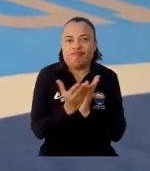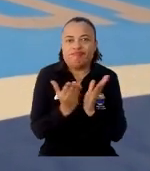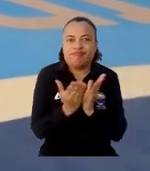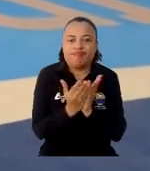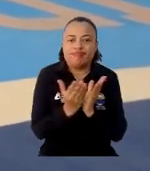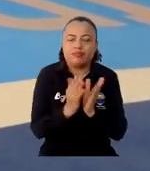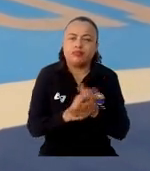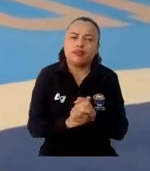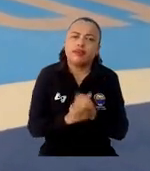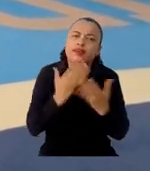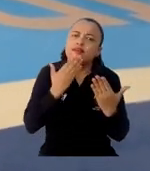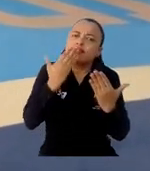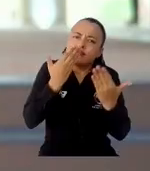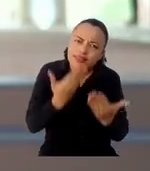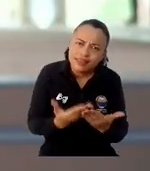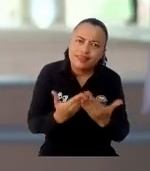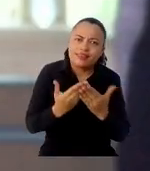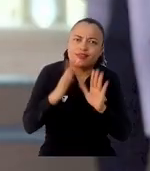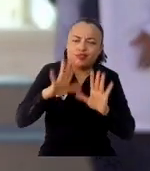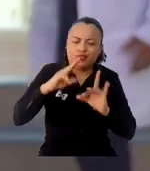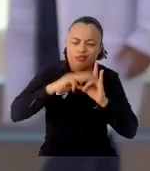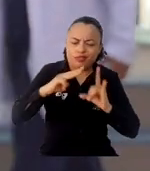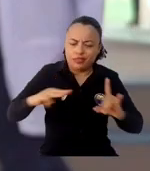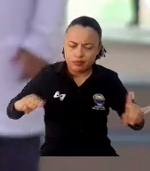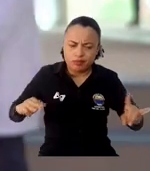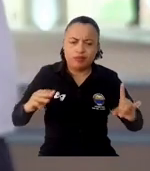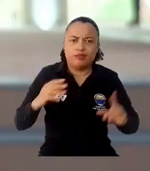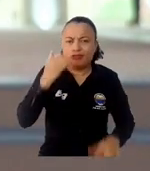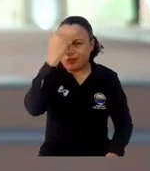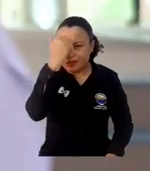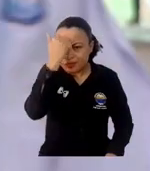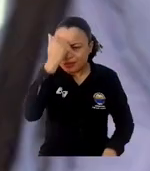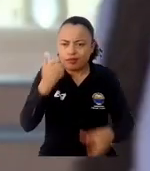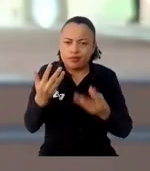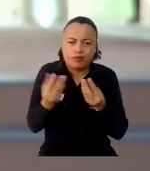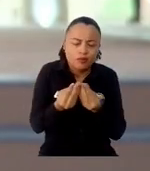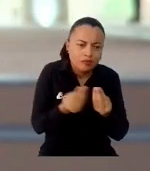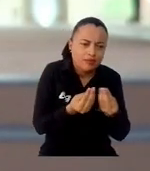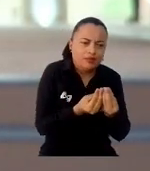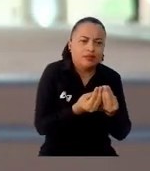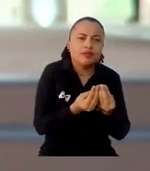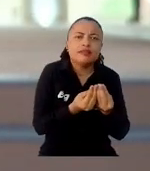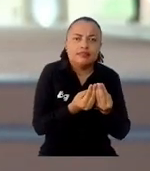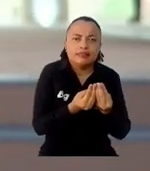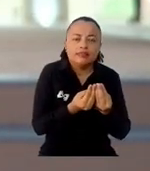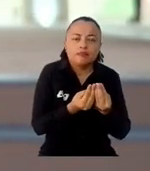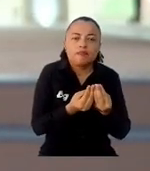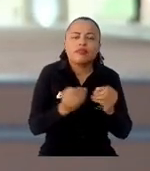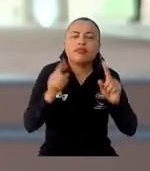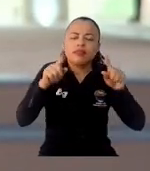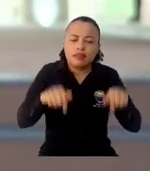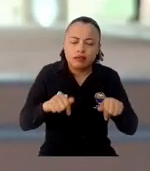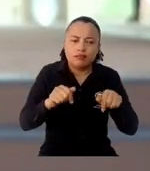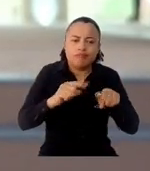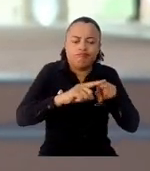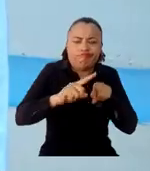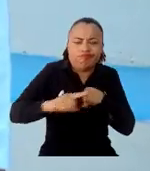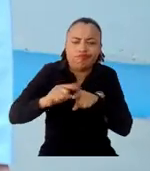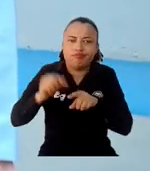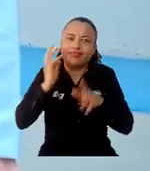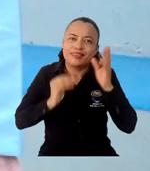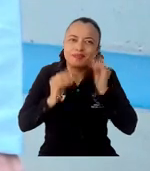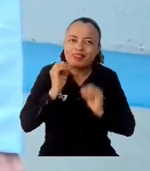Agradecida con la Universidad del Magdalena, los profesores, mis compañeros, también las diferentes